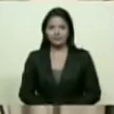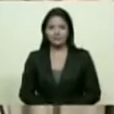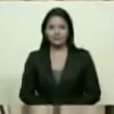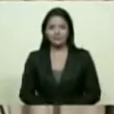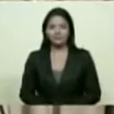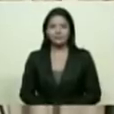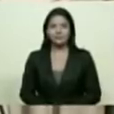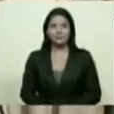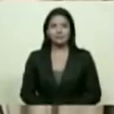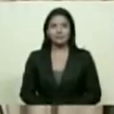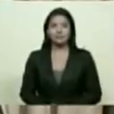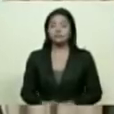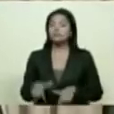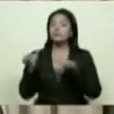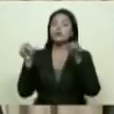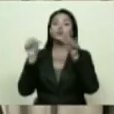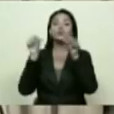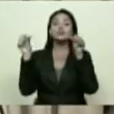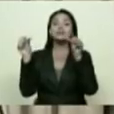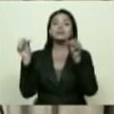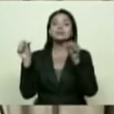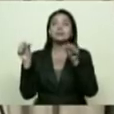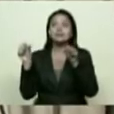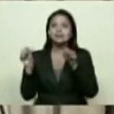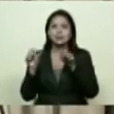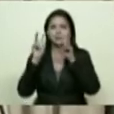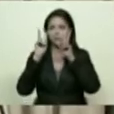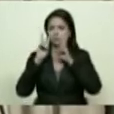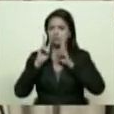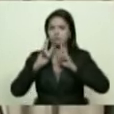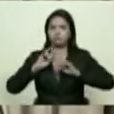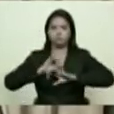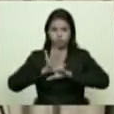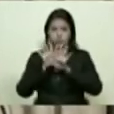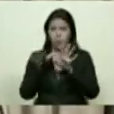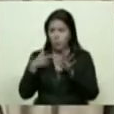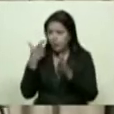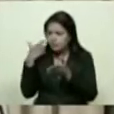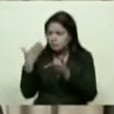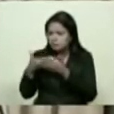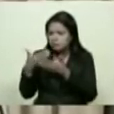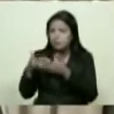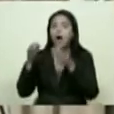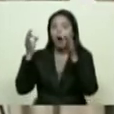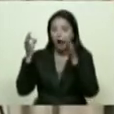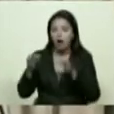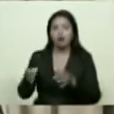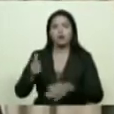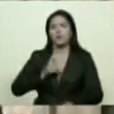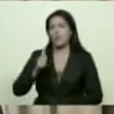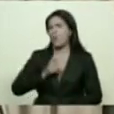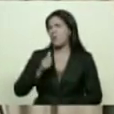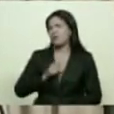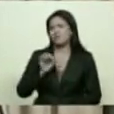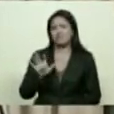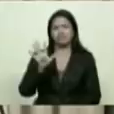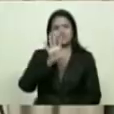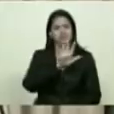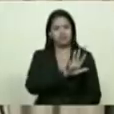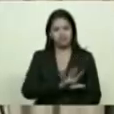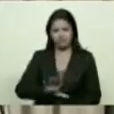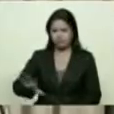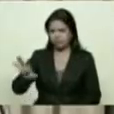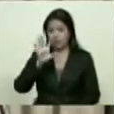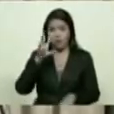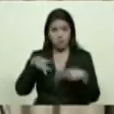Y como este sistema es un sistema absolutamente transparente, auditable y verificable en cualquier parte del